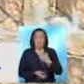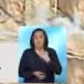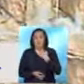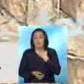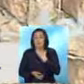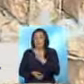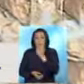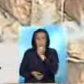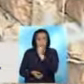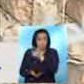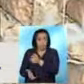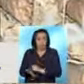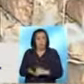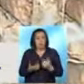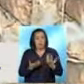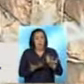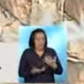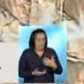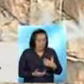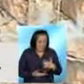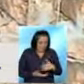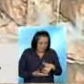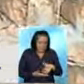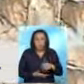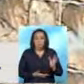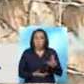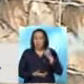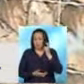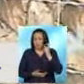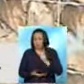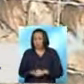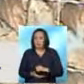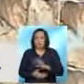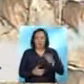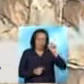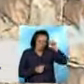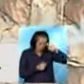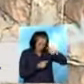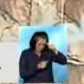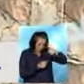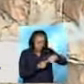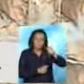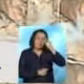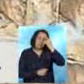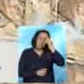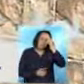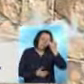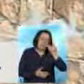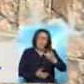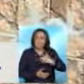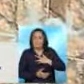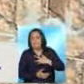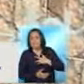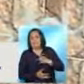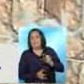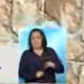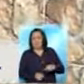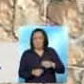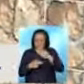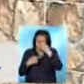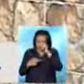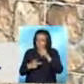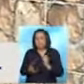que en ese momento la quiebra, porque justamente la ha escuchado, porque todos los recuerdos le vienen a la cabeza, porque está muy sensible, evidentemente, la